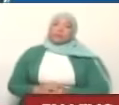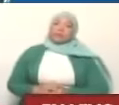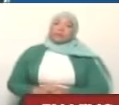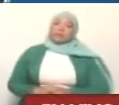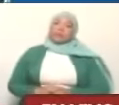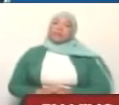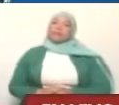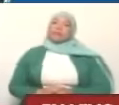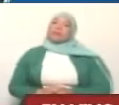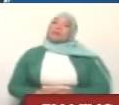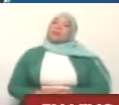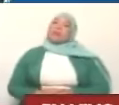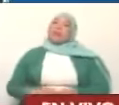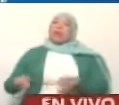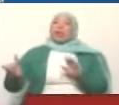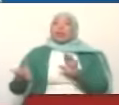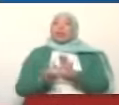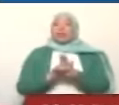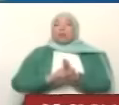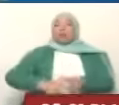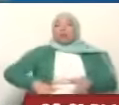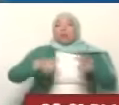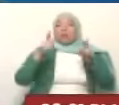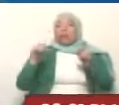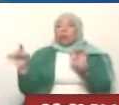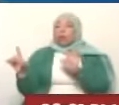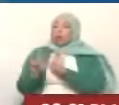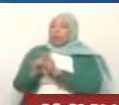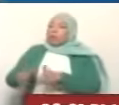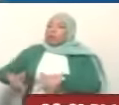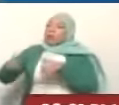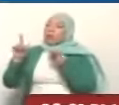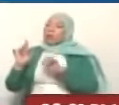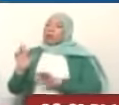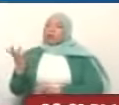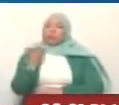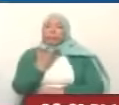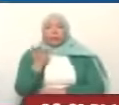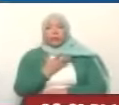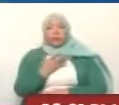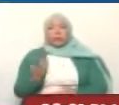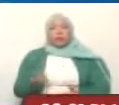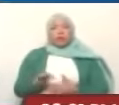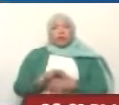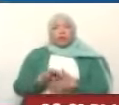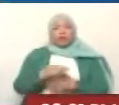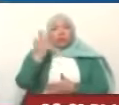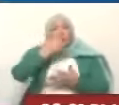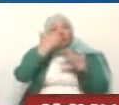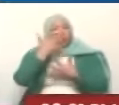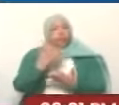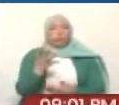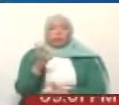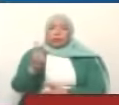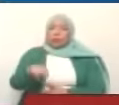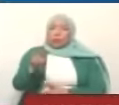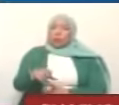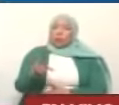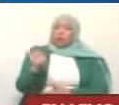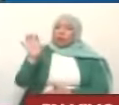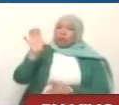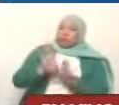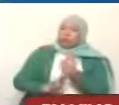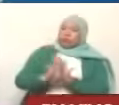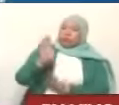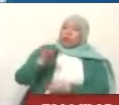Ellos pretenden que una licencia para acá, una licencia para allá. Díganme qué país funciona así. Que un país para